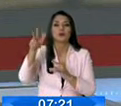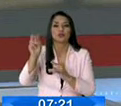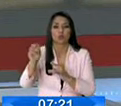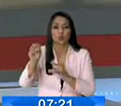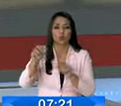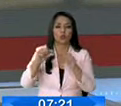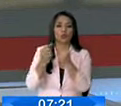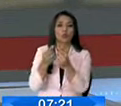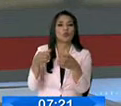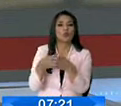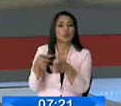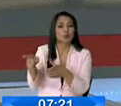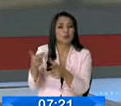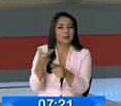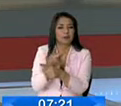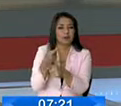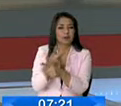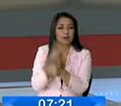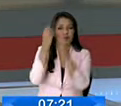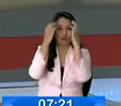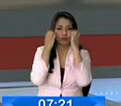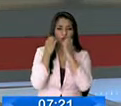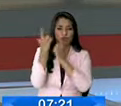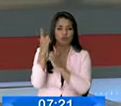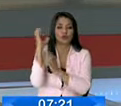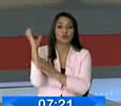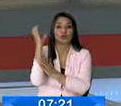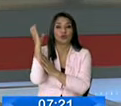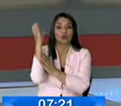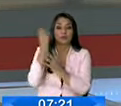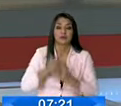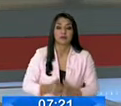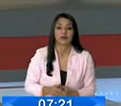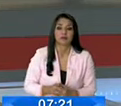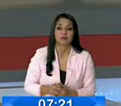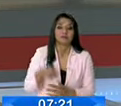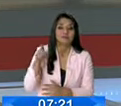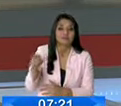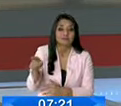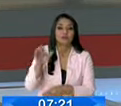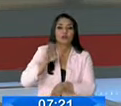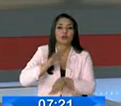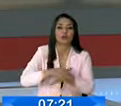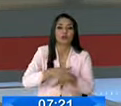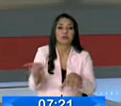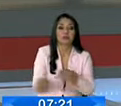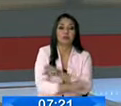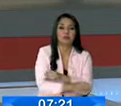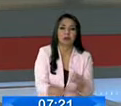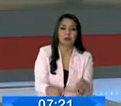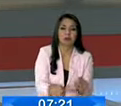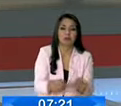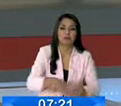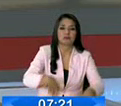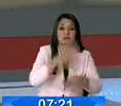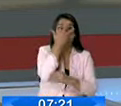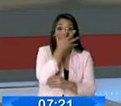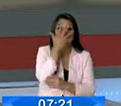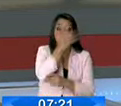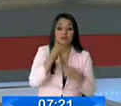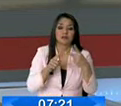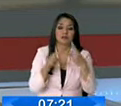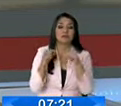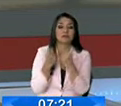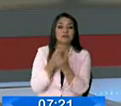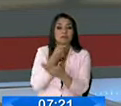miembros del Frente Oliver Sinisterra, señalando como el responsable de los atentados en San Lorenzo y el secuestro y asesinato del